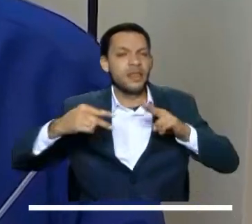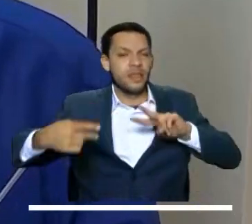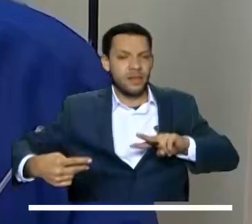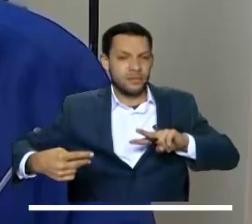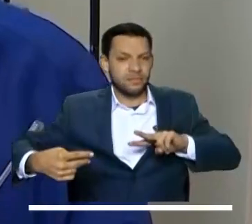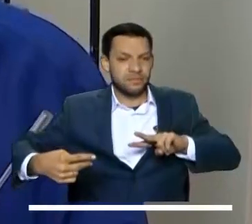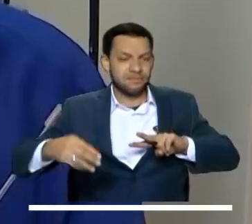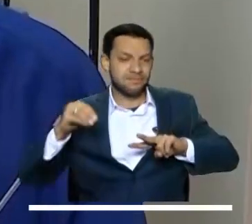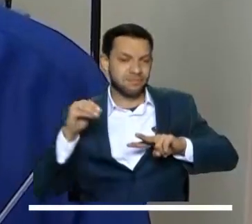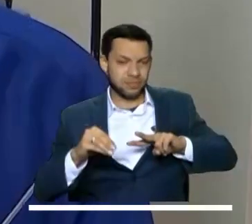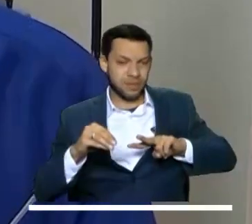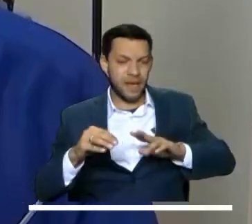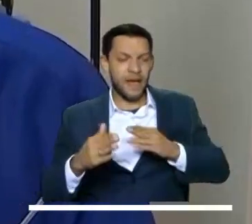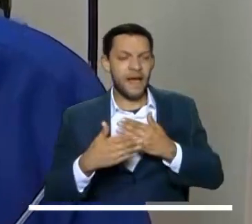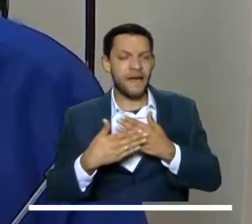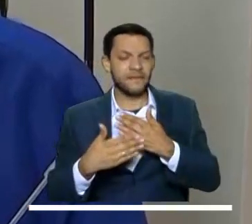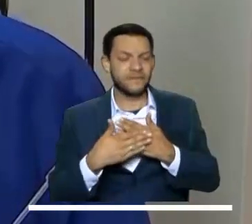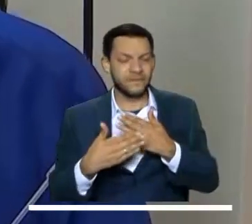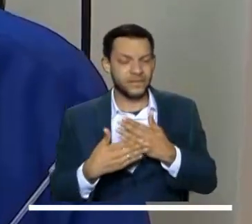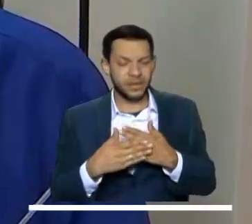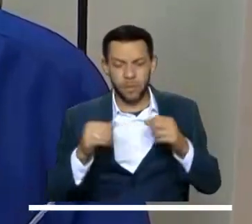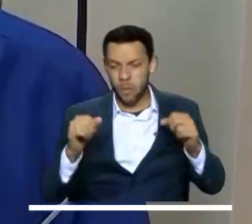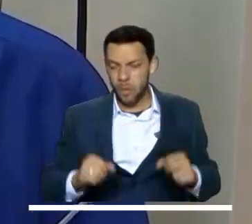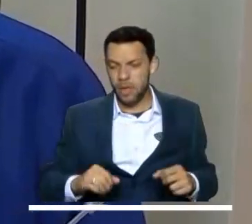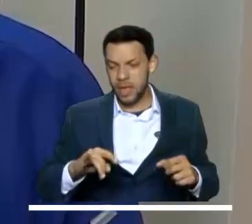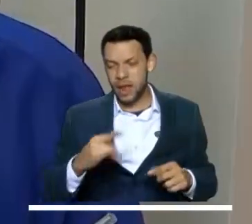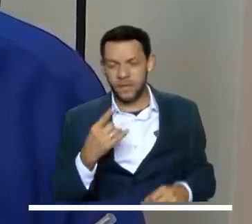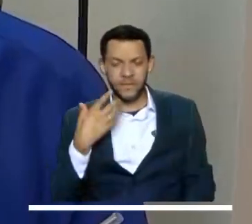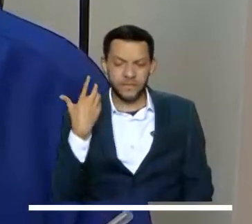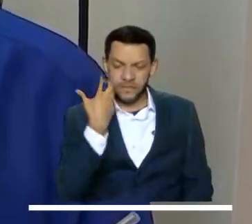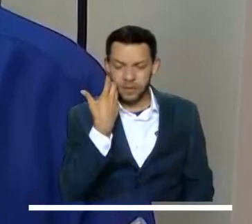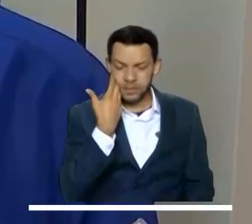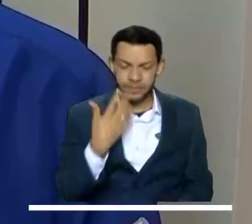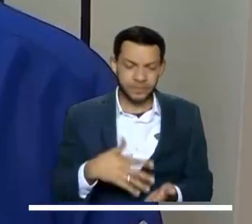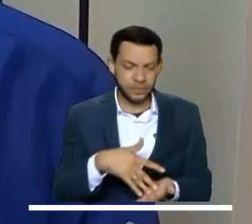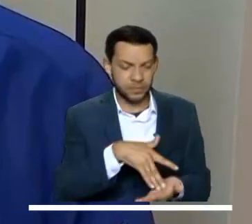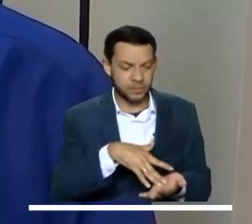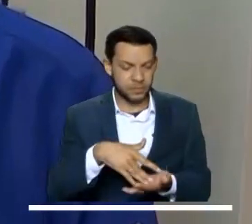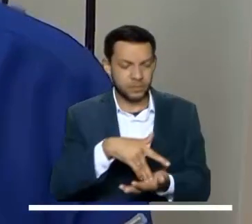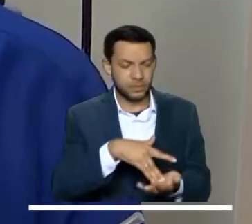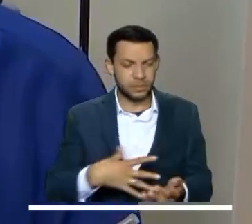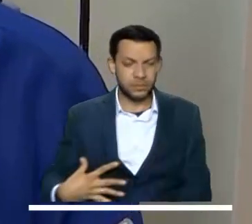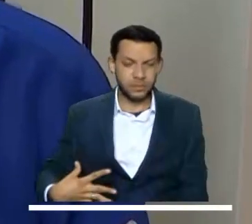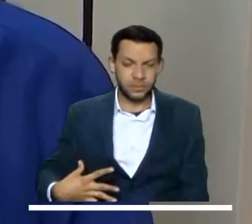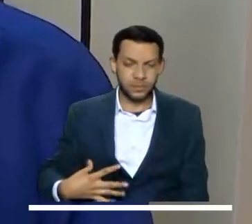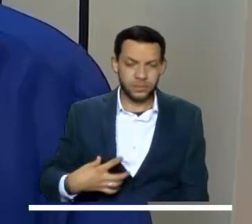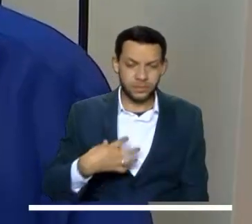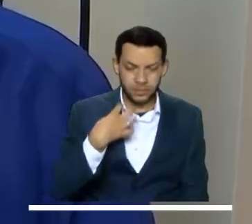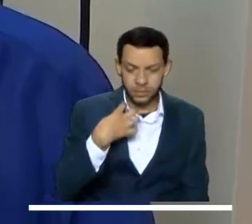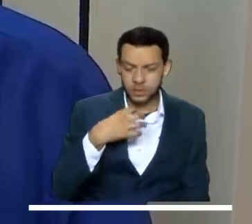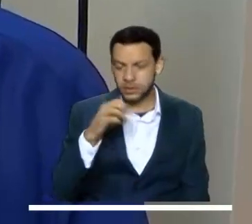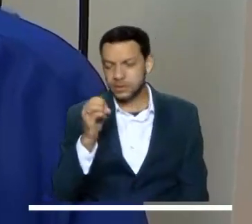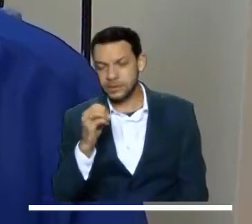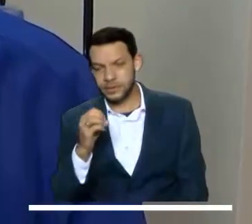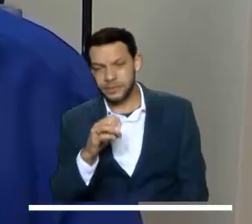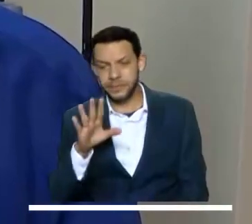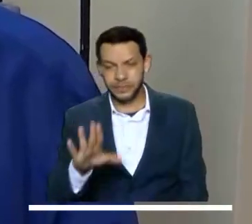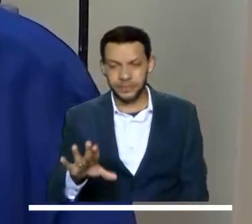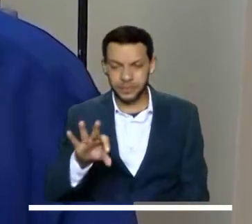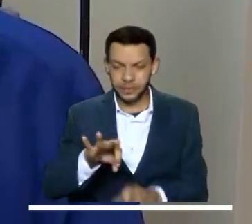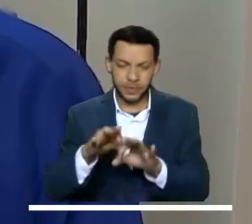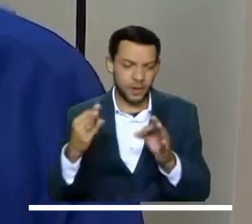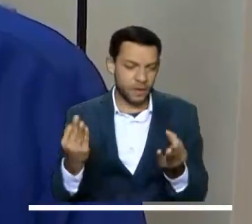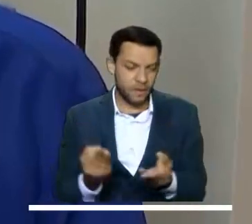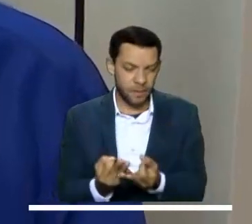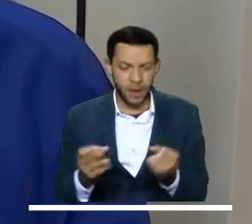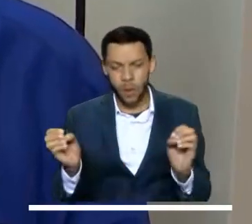pueden condicionar la susceptibilidad del organismo a desarrollar cáncer. Entonces, todos aquellos que tienen o hemos tenido parientes, familiares